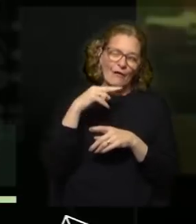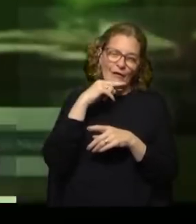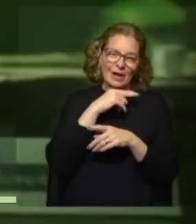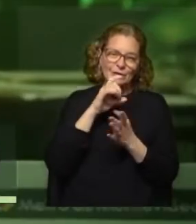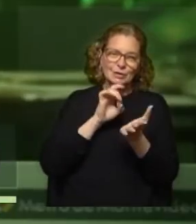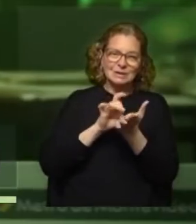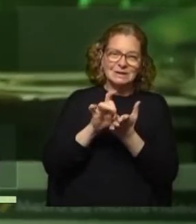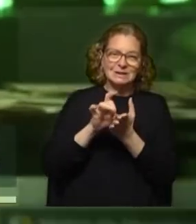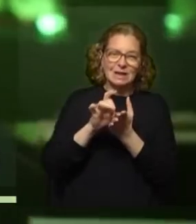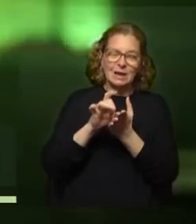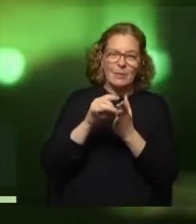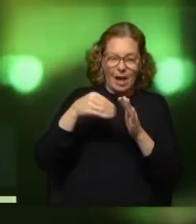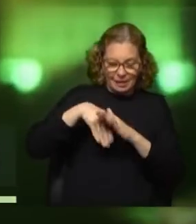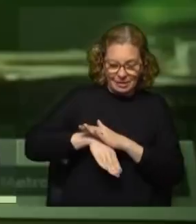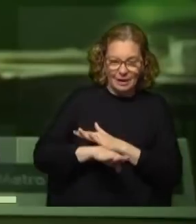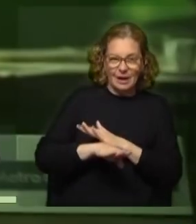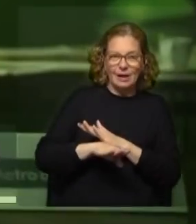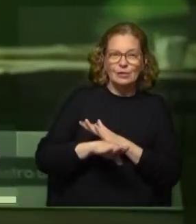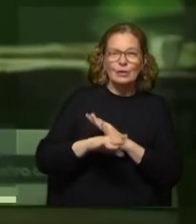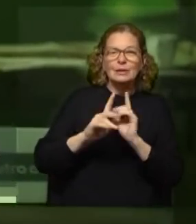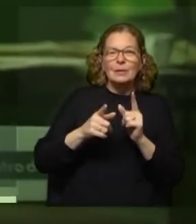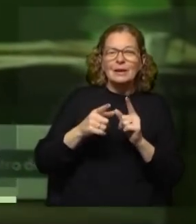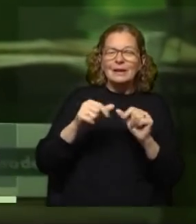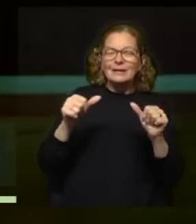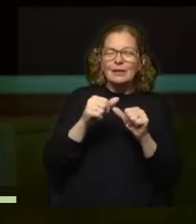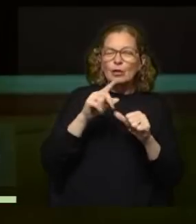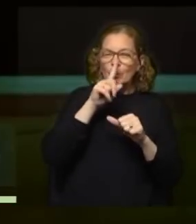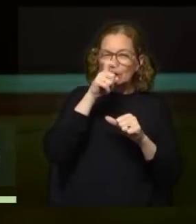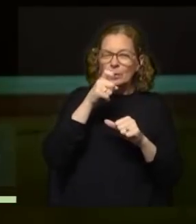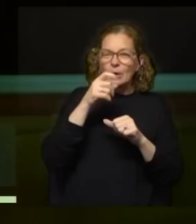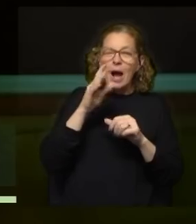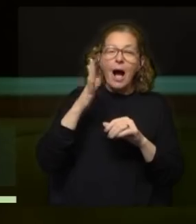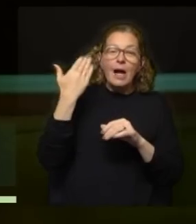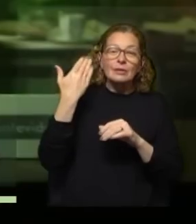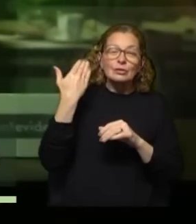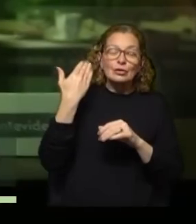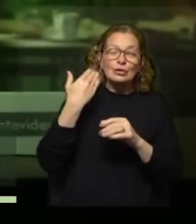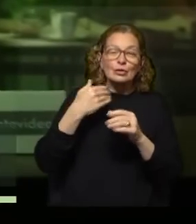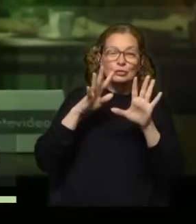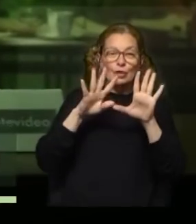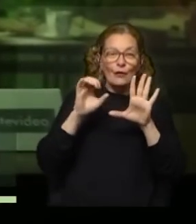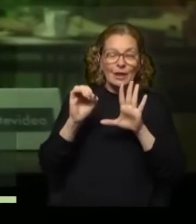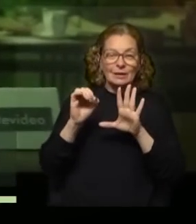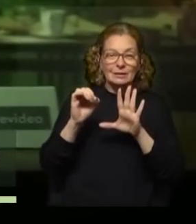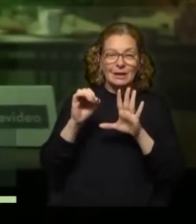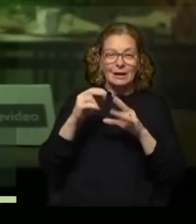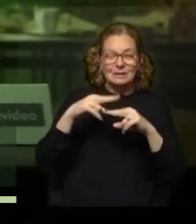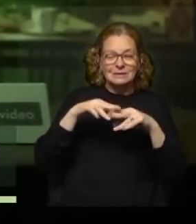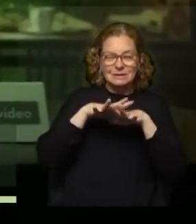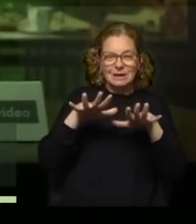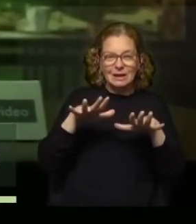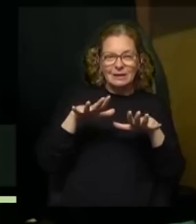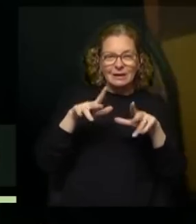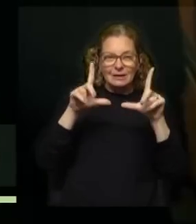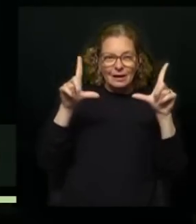de un sistema de transporte subterráneo y en superficie que se construyó en Montevideo en algún momento de la década del 90 la red de televisión de